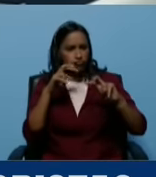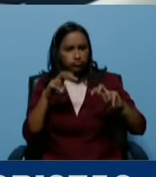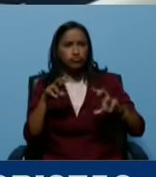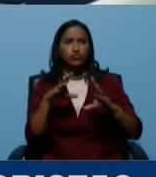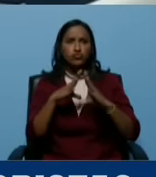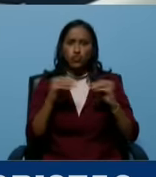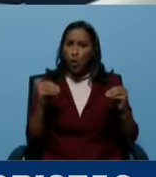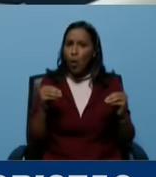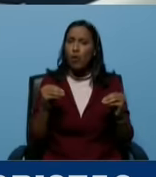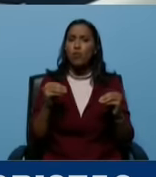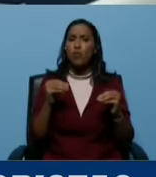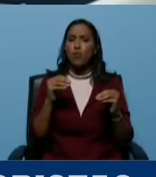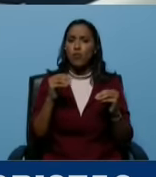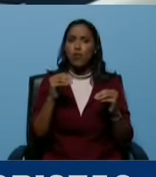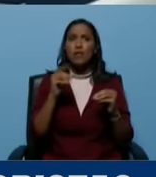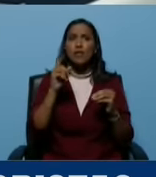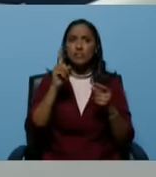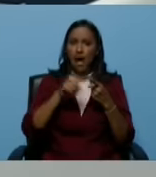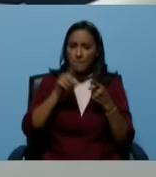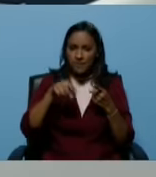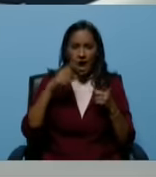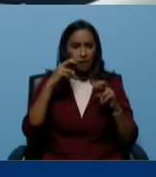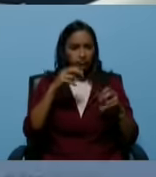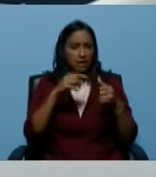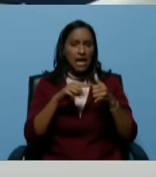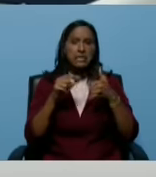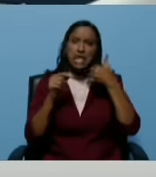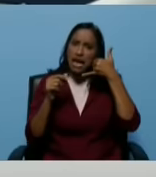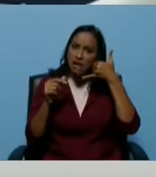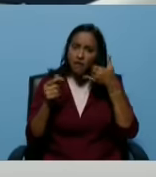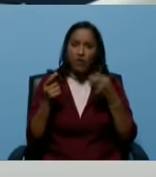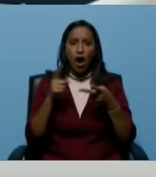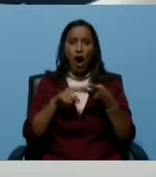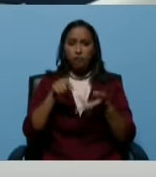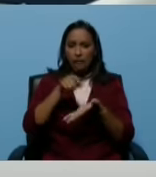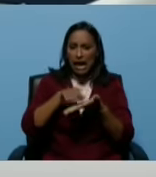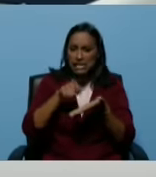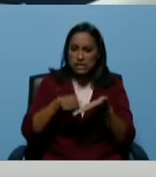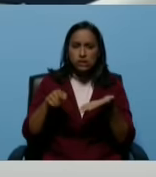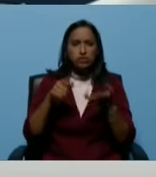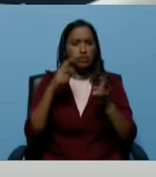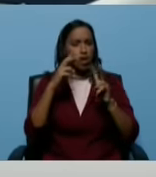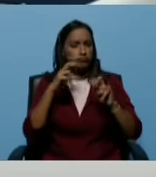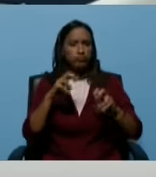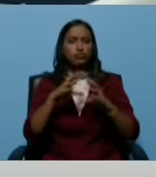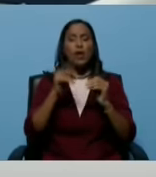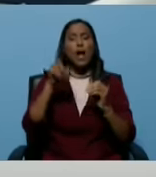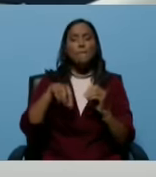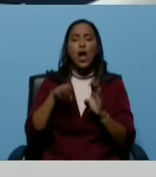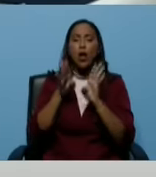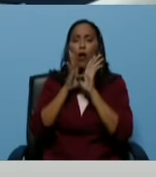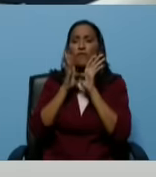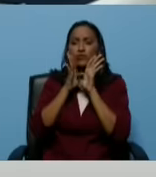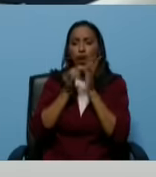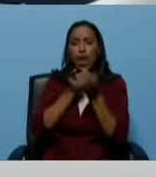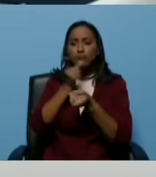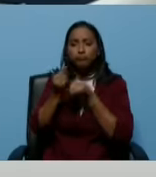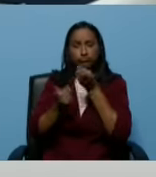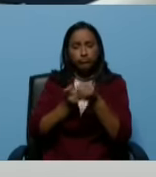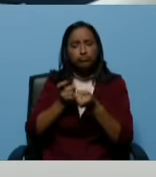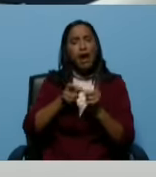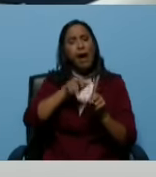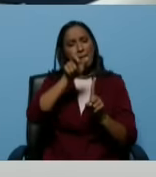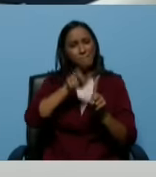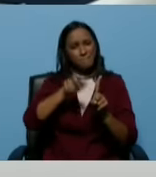grafotécnicas, experticias telefónicas, etcétera, además de las confesiones que tiene valor probatorio de estos